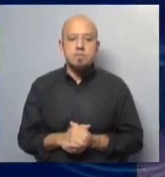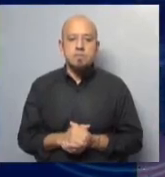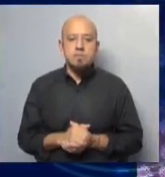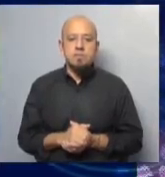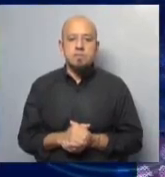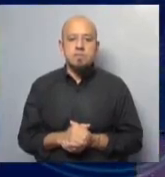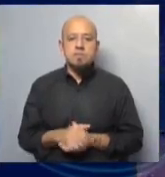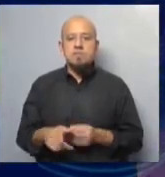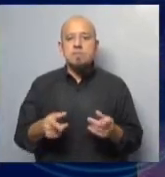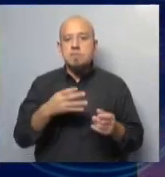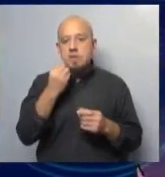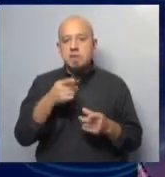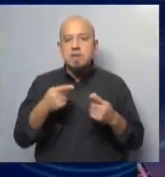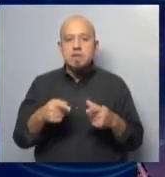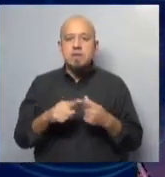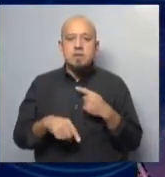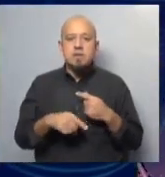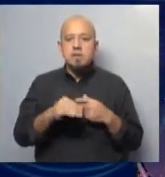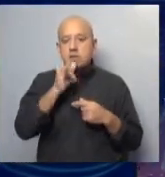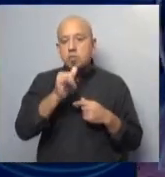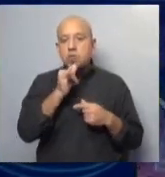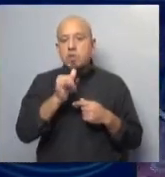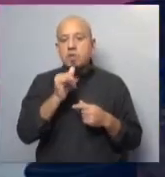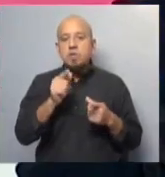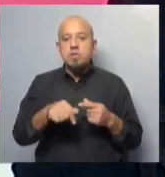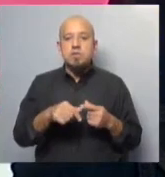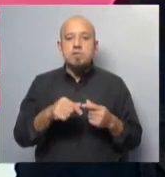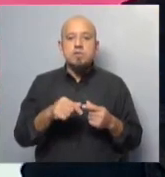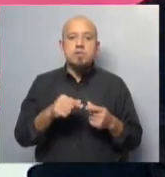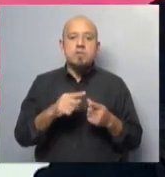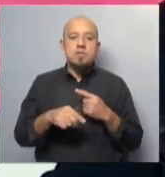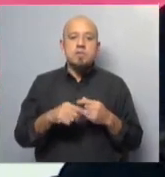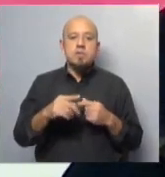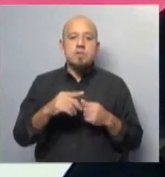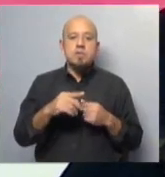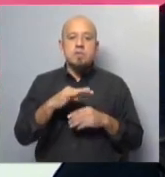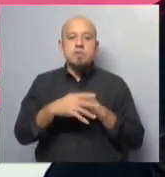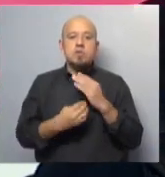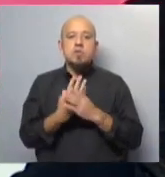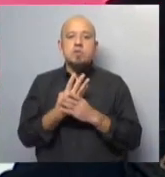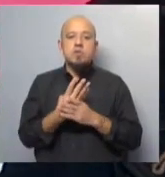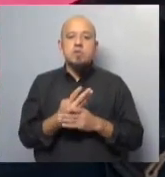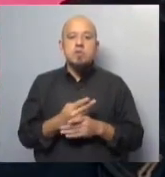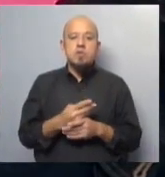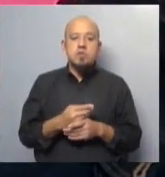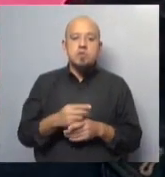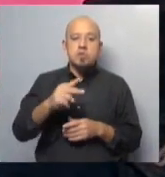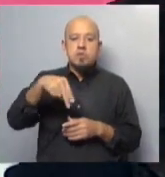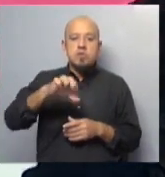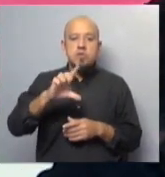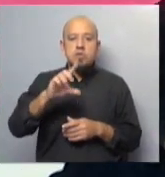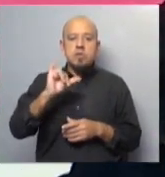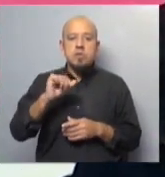Hola, ¿cómo andan? ¿Todo bien? Bueno, les cuento que sí, estoy en el auditorio del Sodre, en el auditorio Nelly Goitiño, en